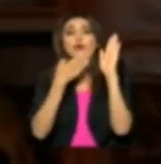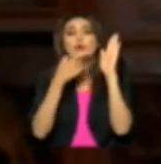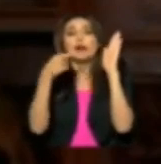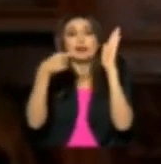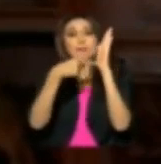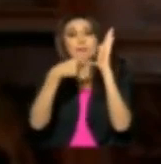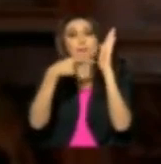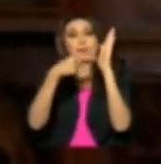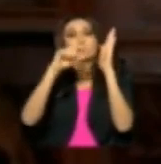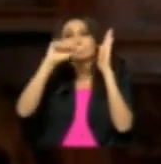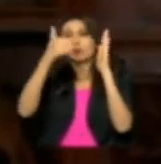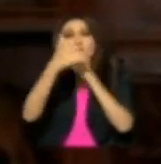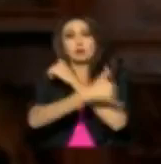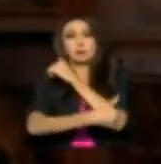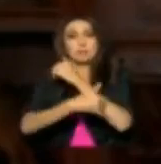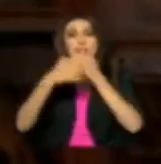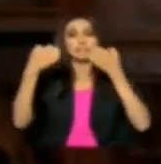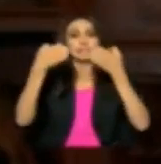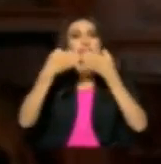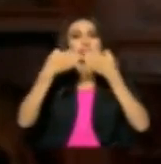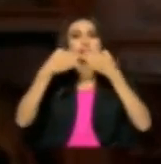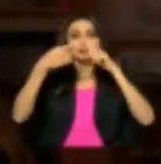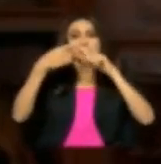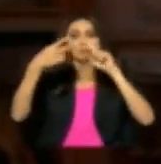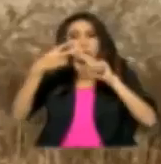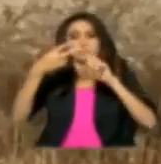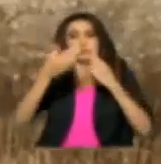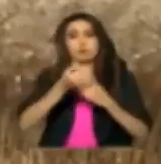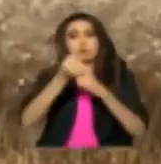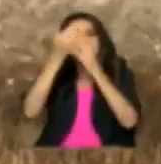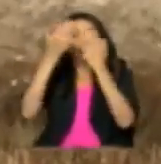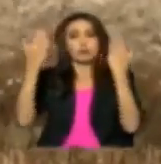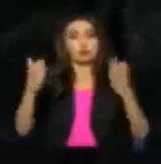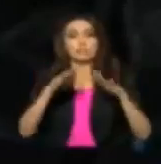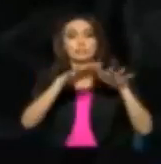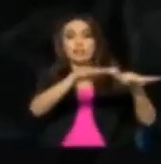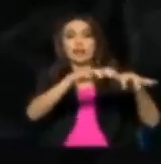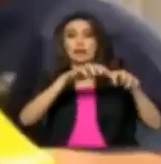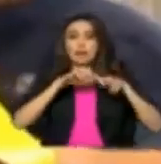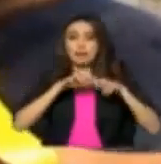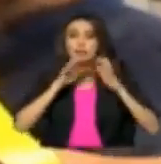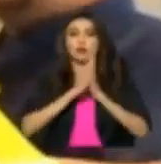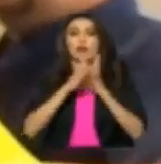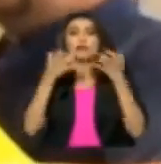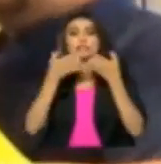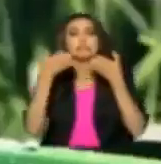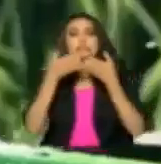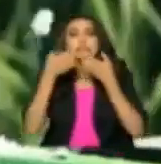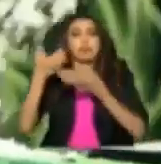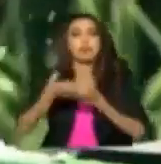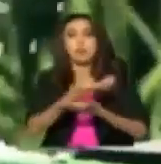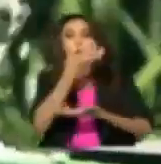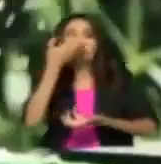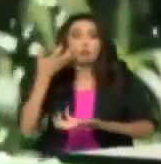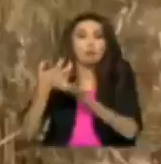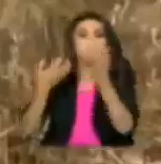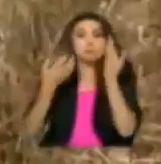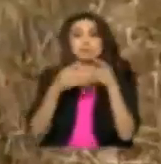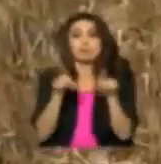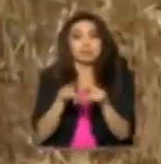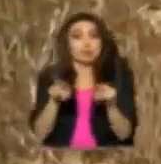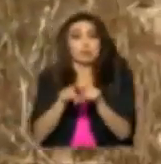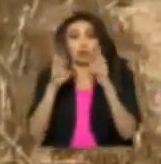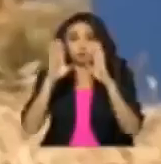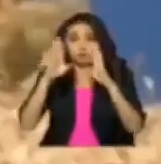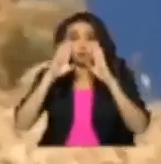aranceles para maquinaria, para equipos y para materia prima, tanto agrícola cuanto industrial. Así, de esta forma, le